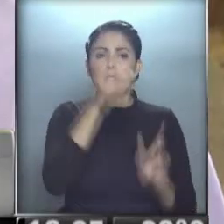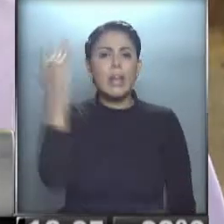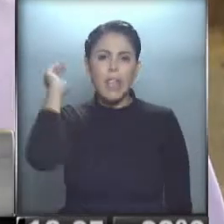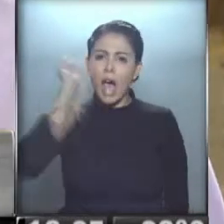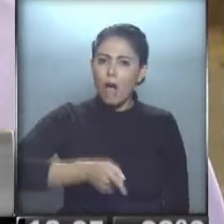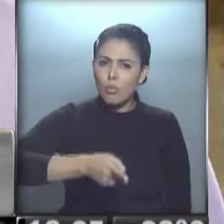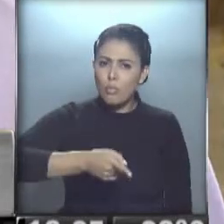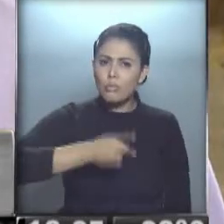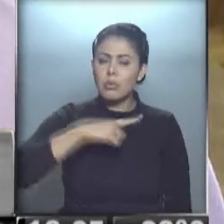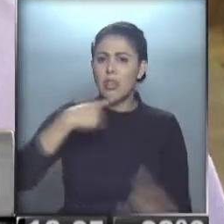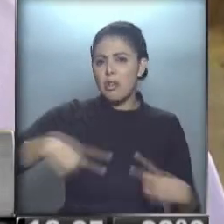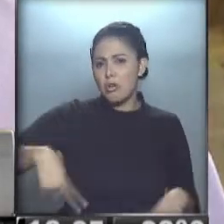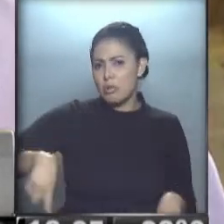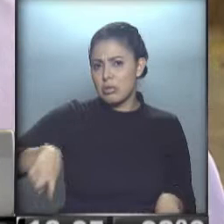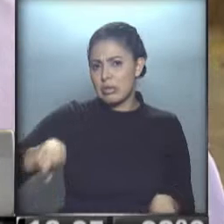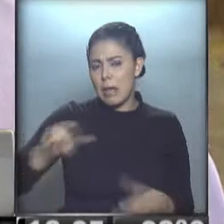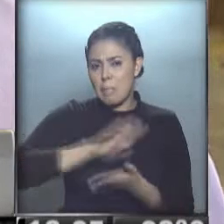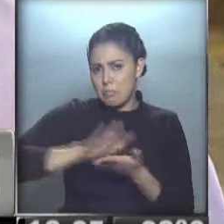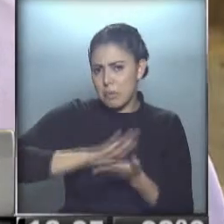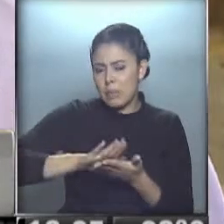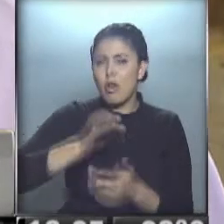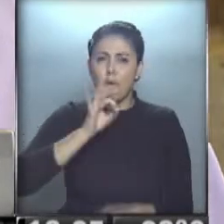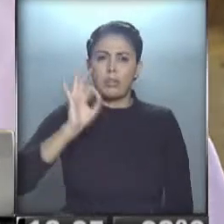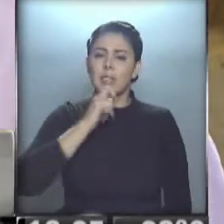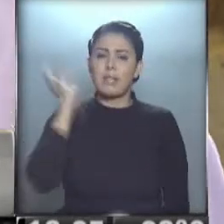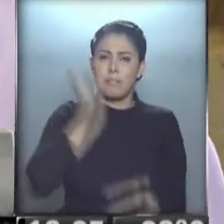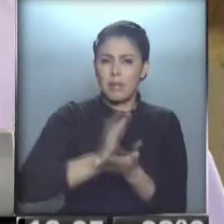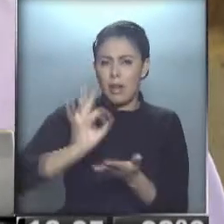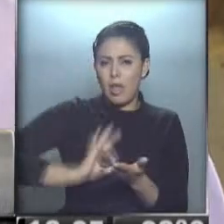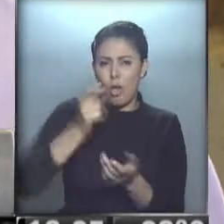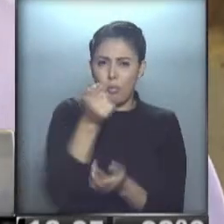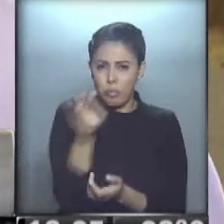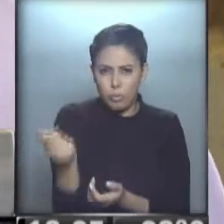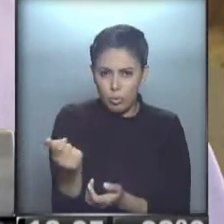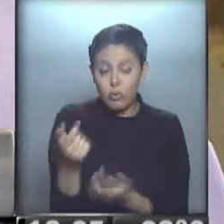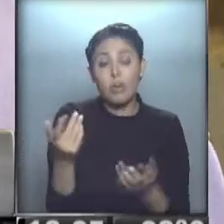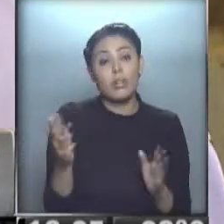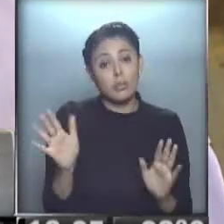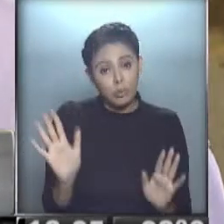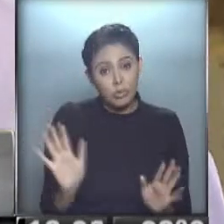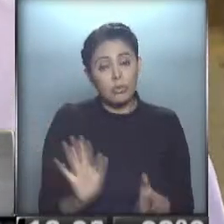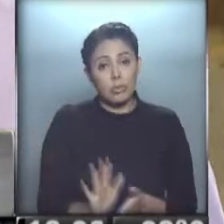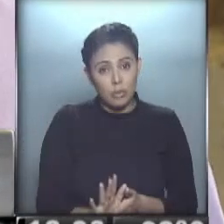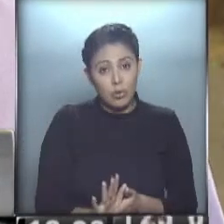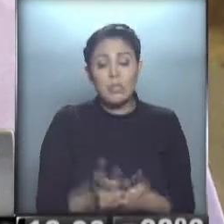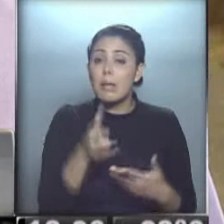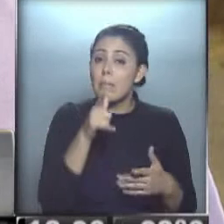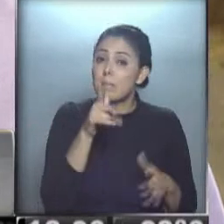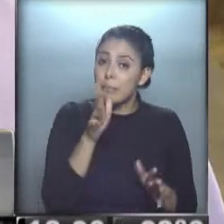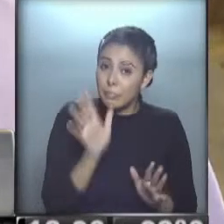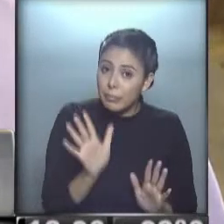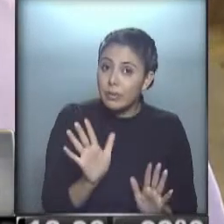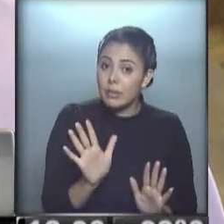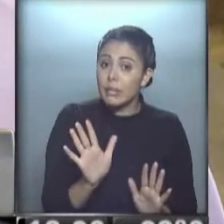de delitos menores o de penas de no muchos años lo cual estaría enmarcado en la suposición de